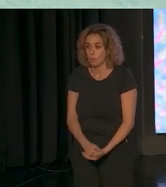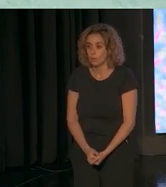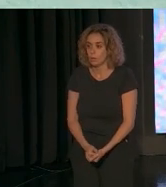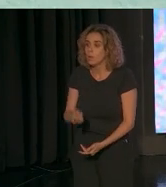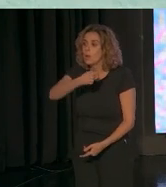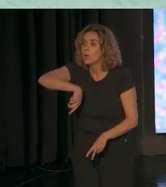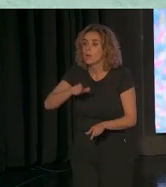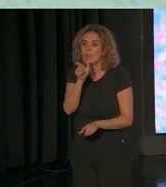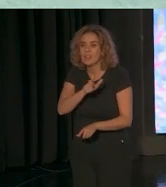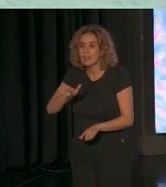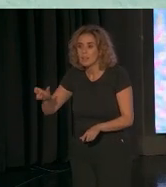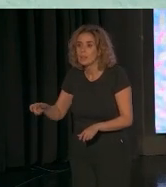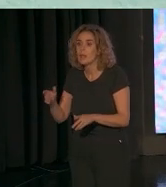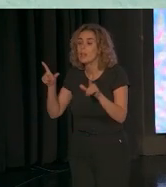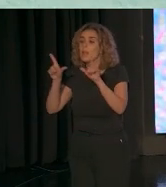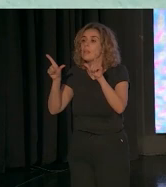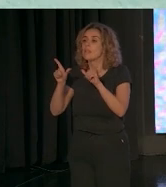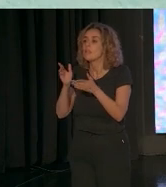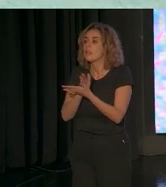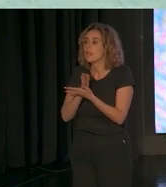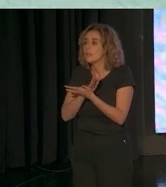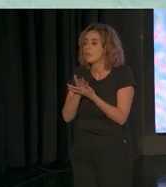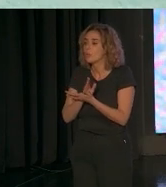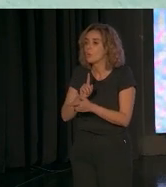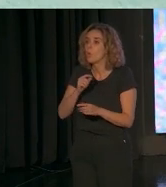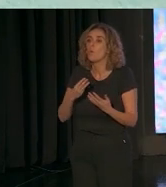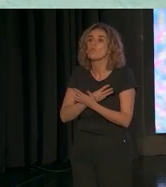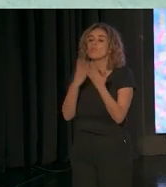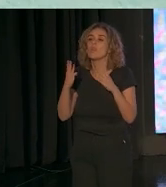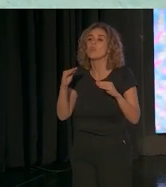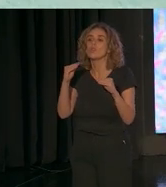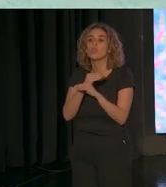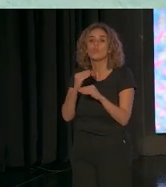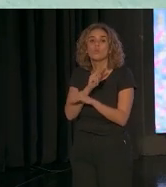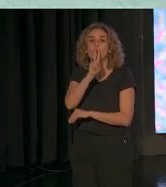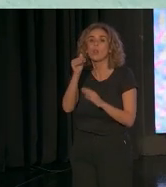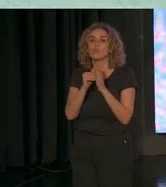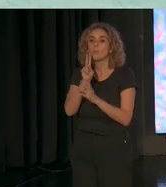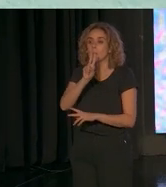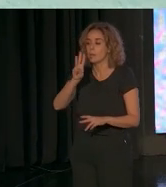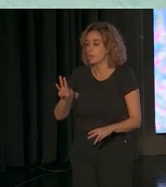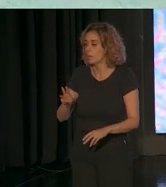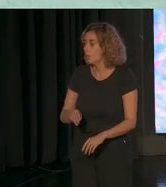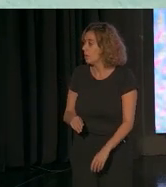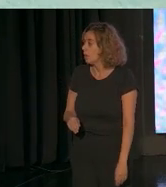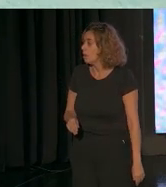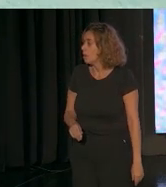mano las personas que seguís utilizando teleintervención un 18 de octubre del 2023, por favor.